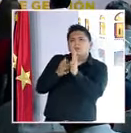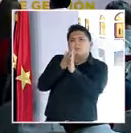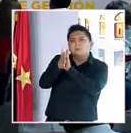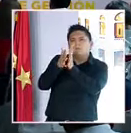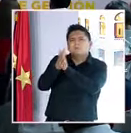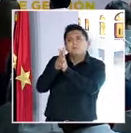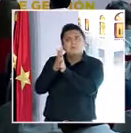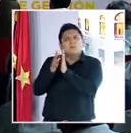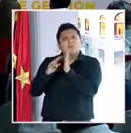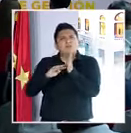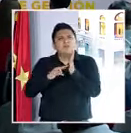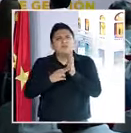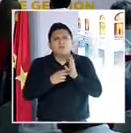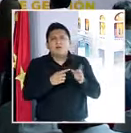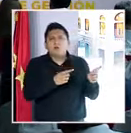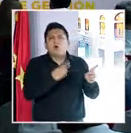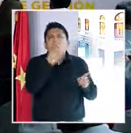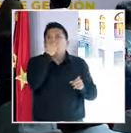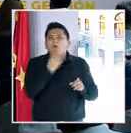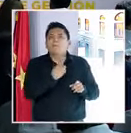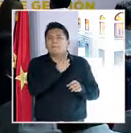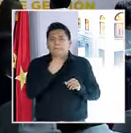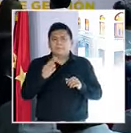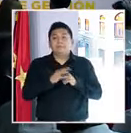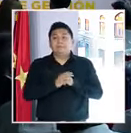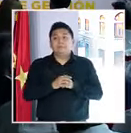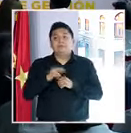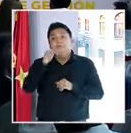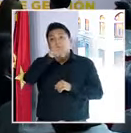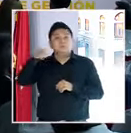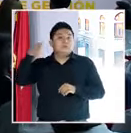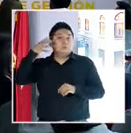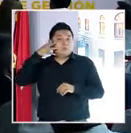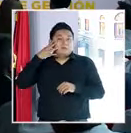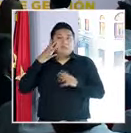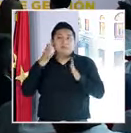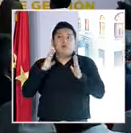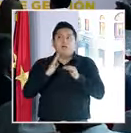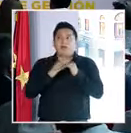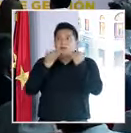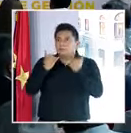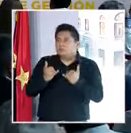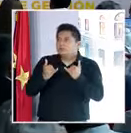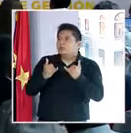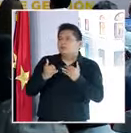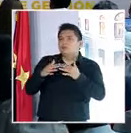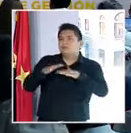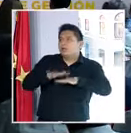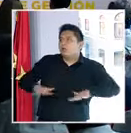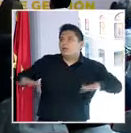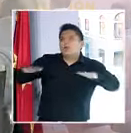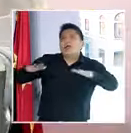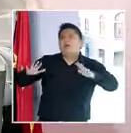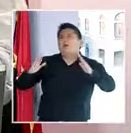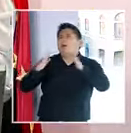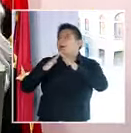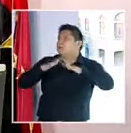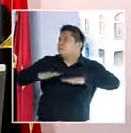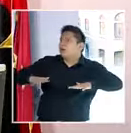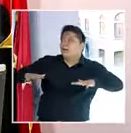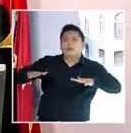que ha significado ese gran compromiso con los norte santandereanos y con la casa común. Y es ese compromiso